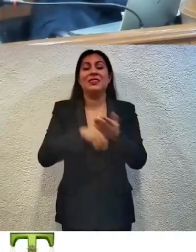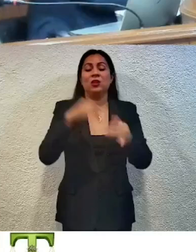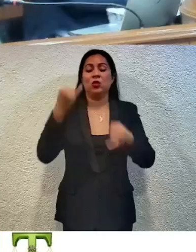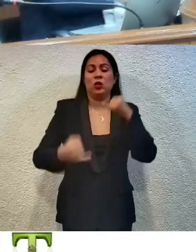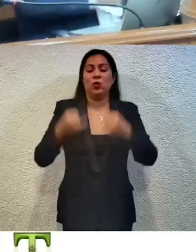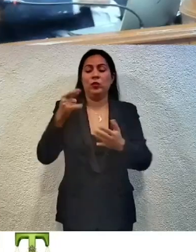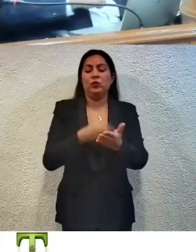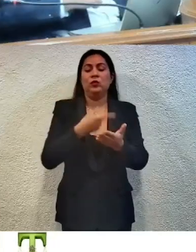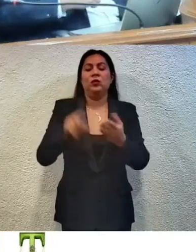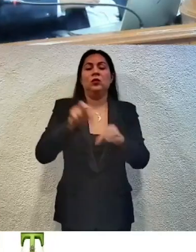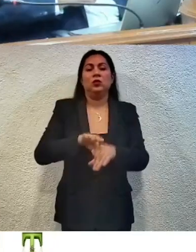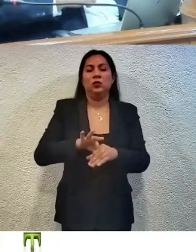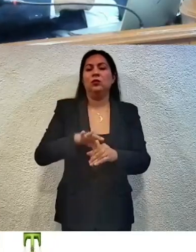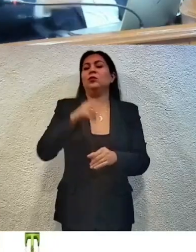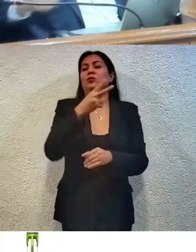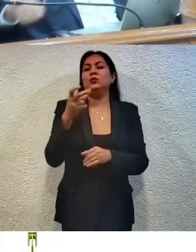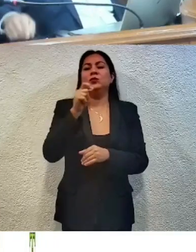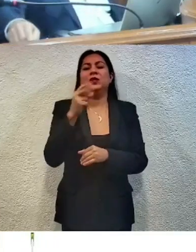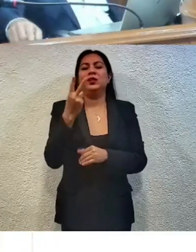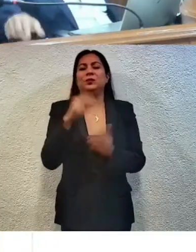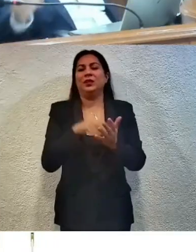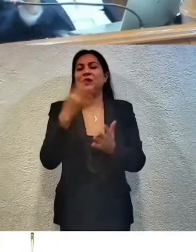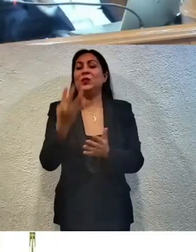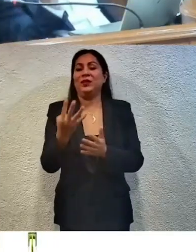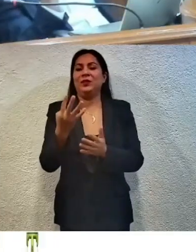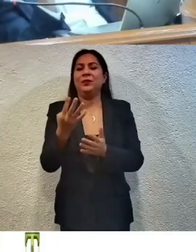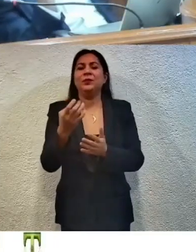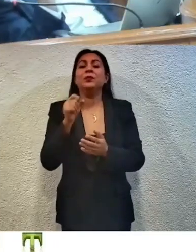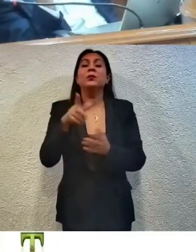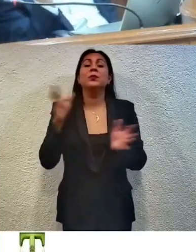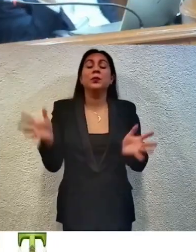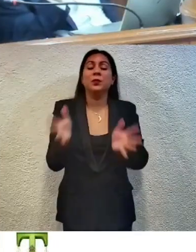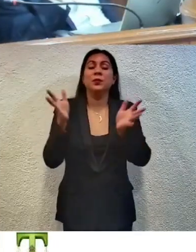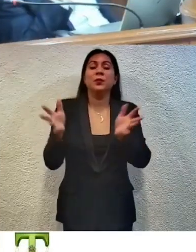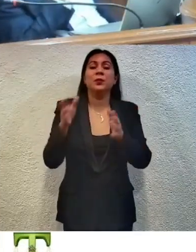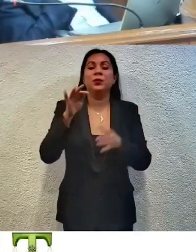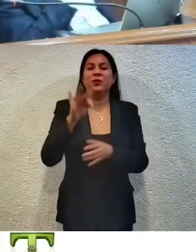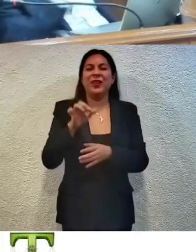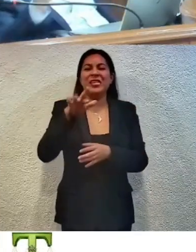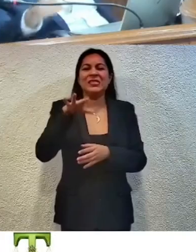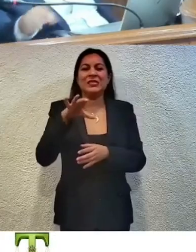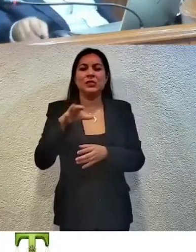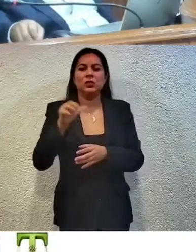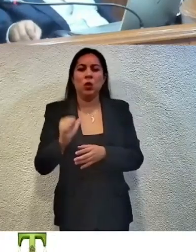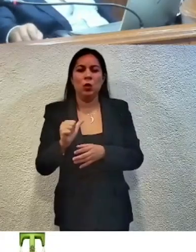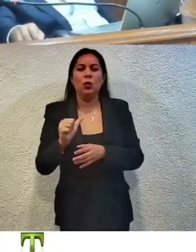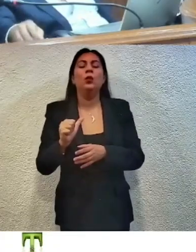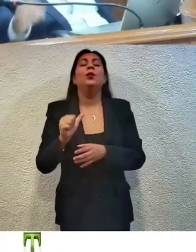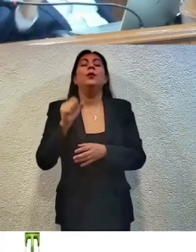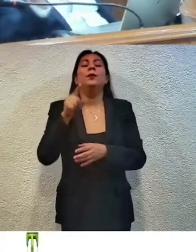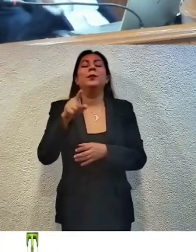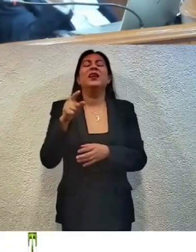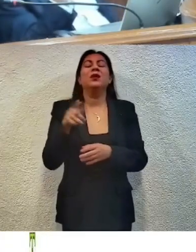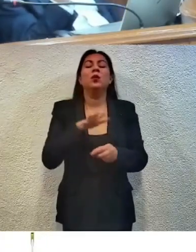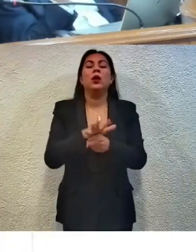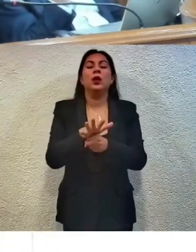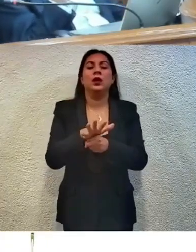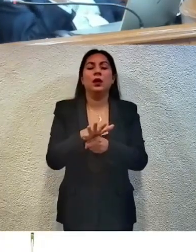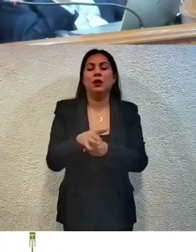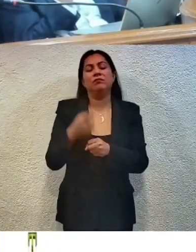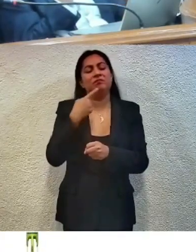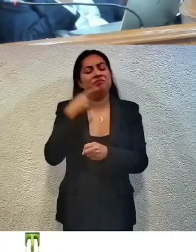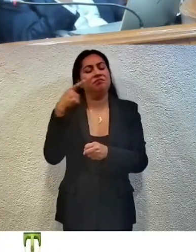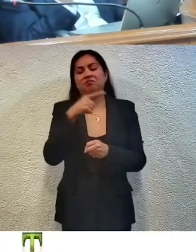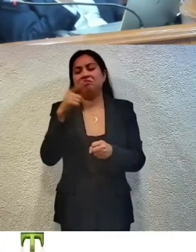Electoral Ciudadano 222 del 2024, promovido por Francisco Alejandro Fabián Mujica, mediante el cual impugnó